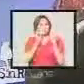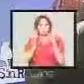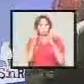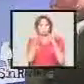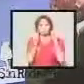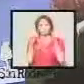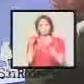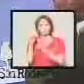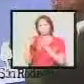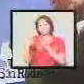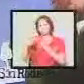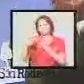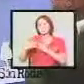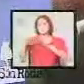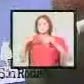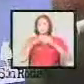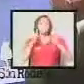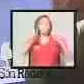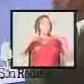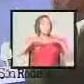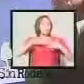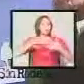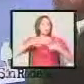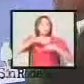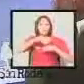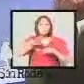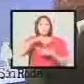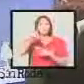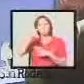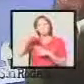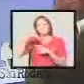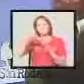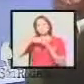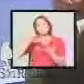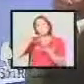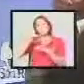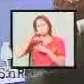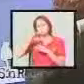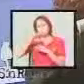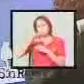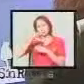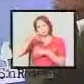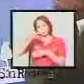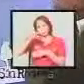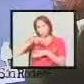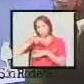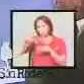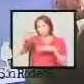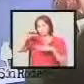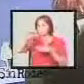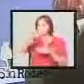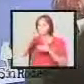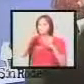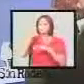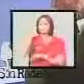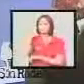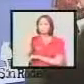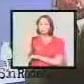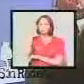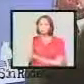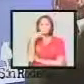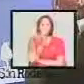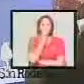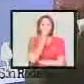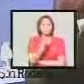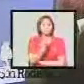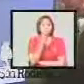su hogar no hay un ingreso de 1,5 millones de colones, que no supere esa cifra, y usted está pensando en cómo,